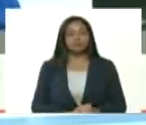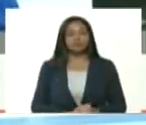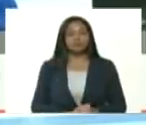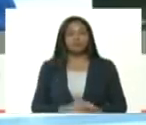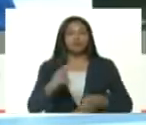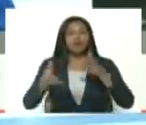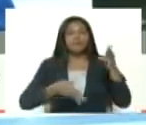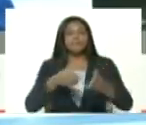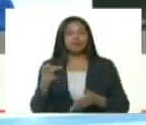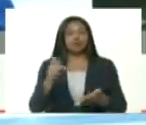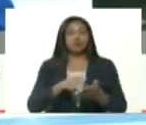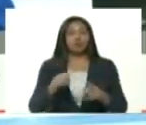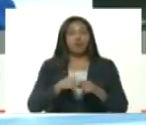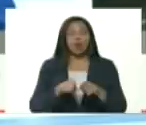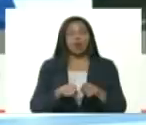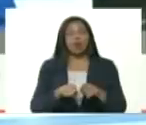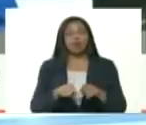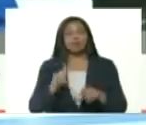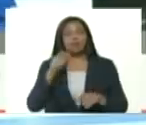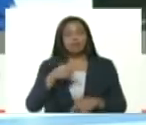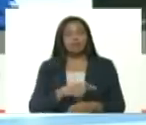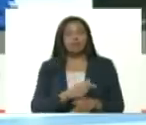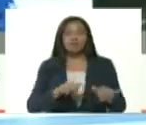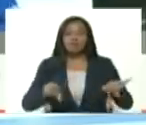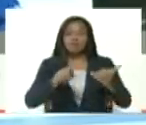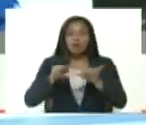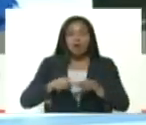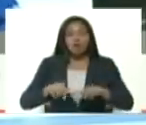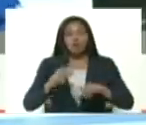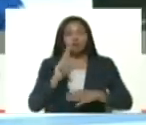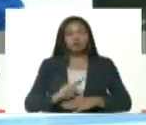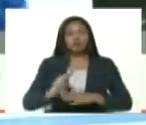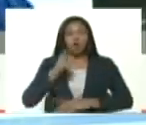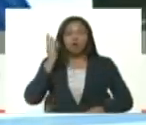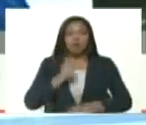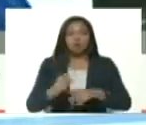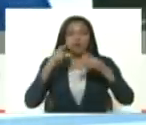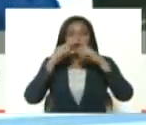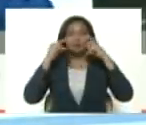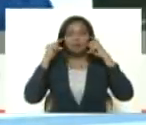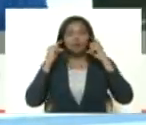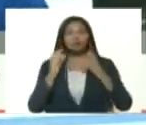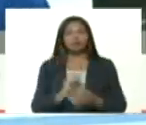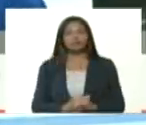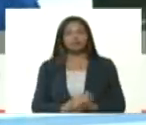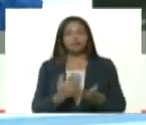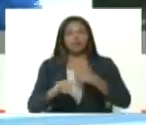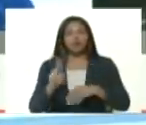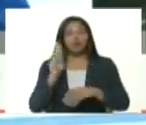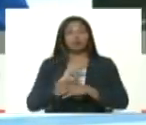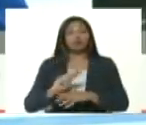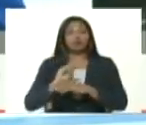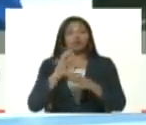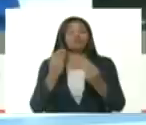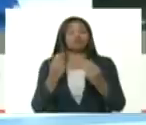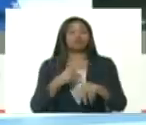el metro, en el ferrocarril. Claro que es obligatorio y lo vamos a usar por mucho